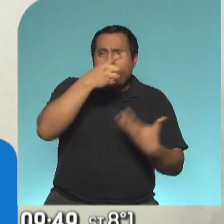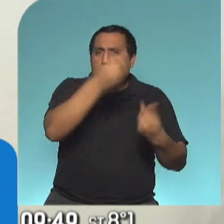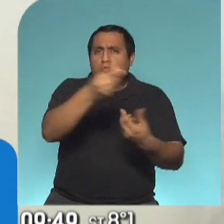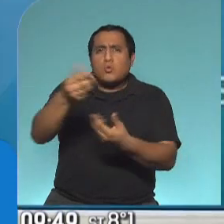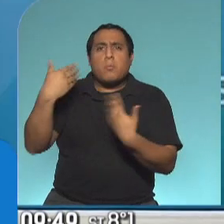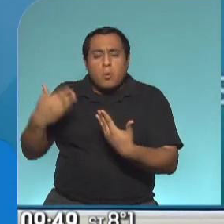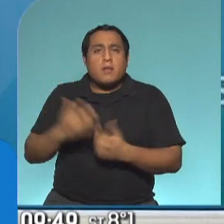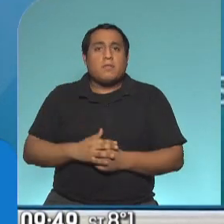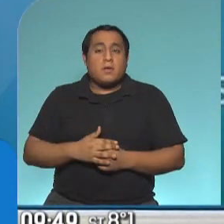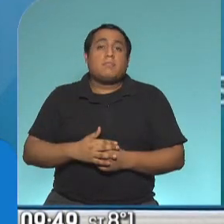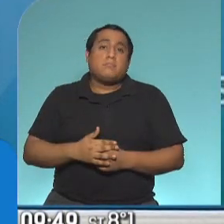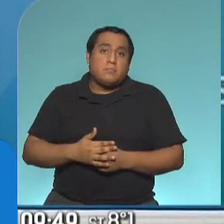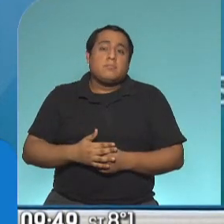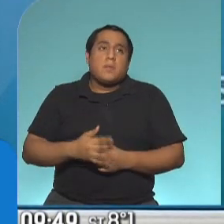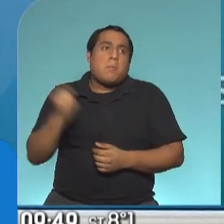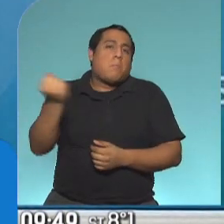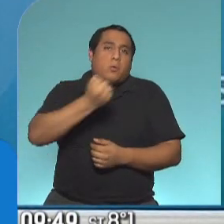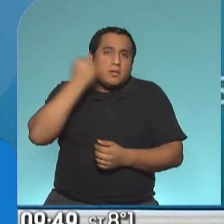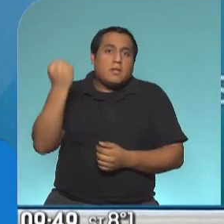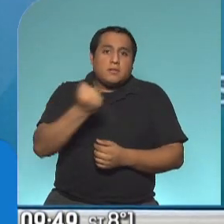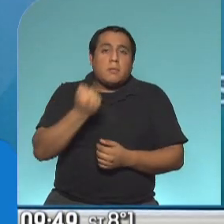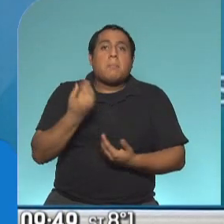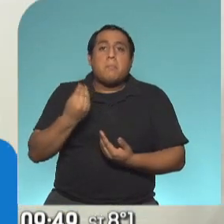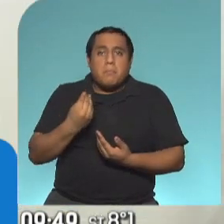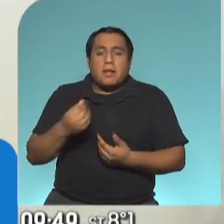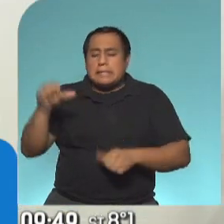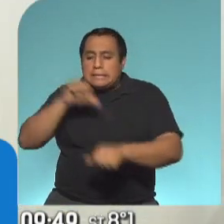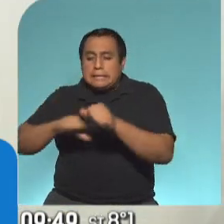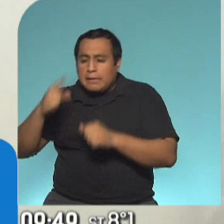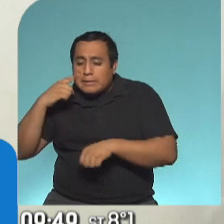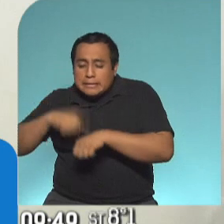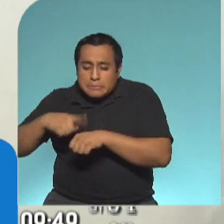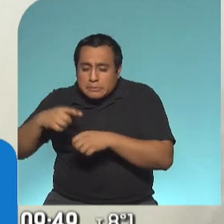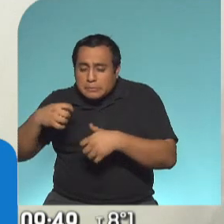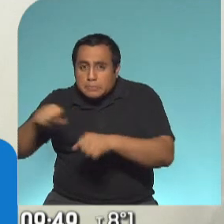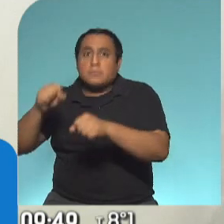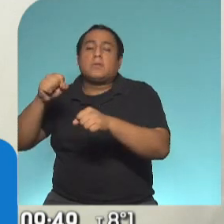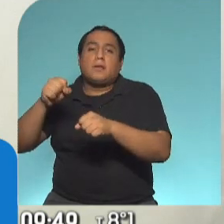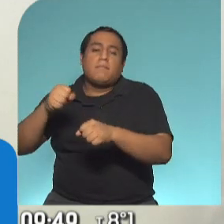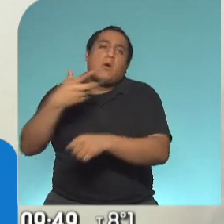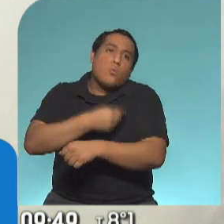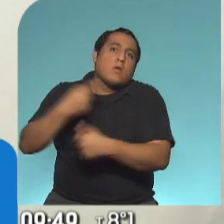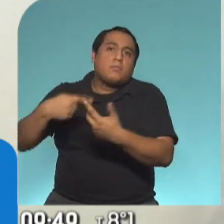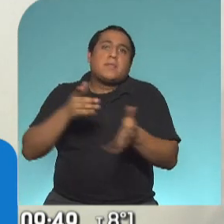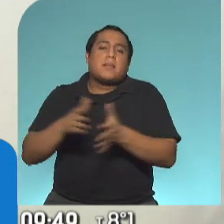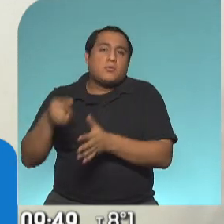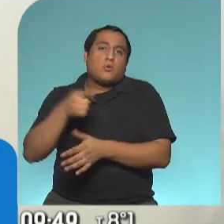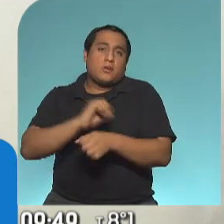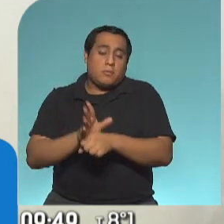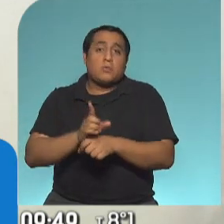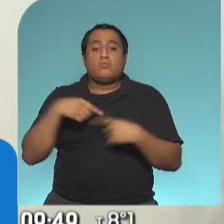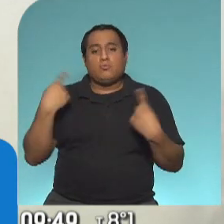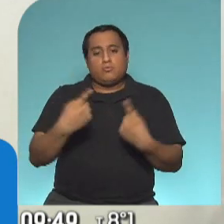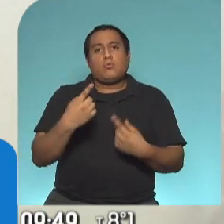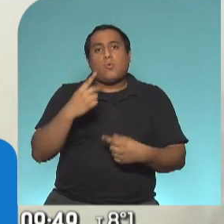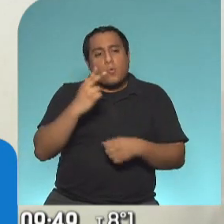pueda sostenerse en la respuesta es muy importante para darle tiempo a la ciencia para encontrar una respuesta y cada cuidado que cada uno de nosotros y nosotros